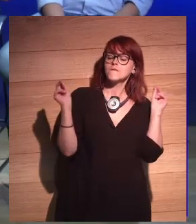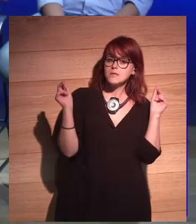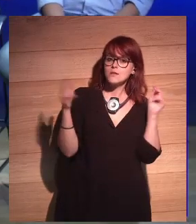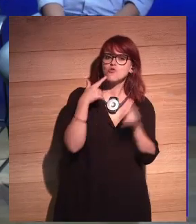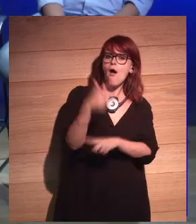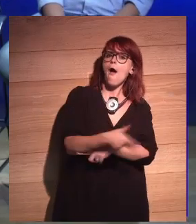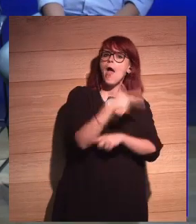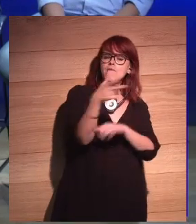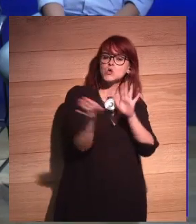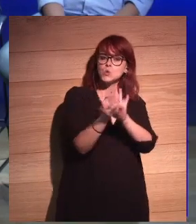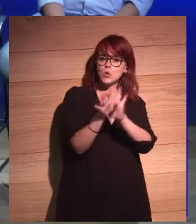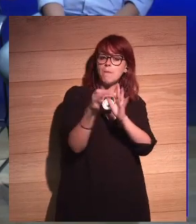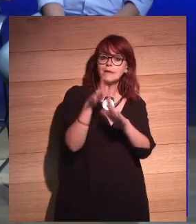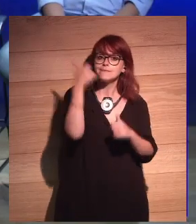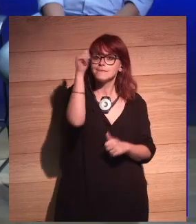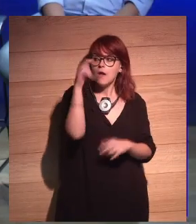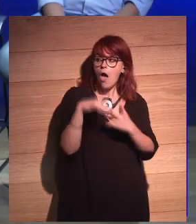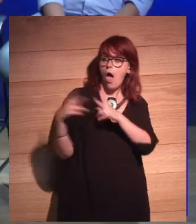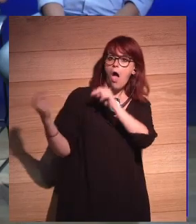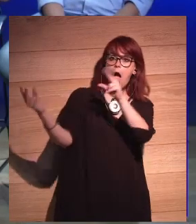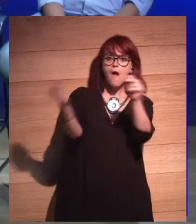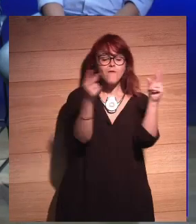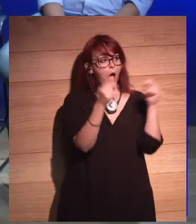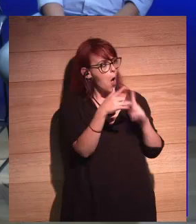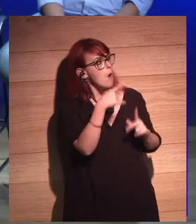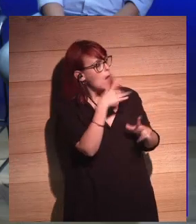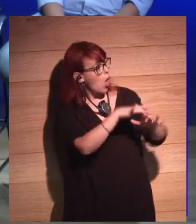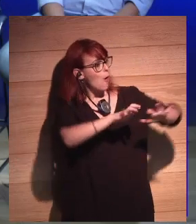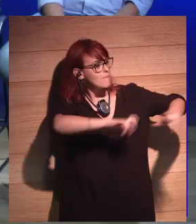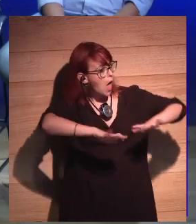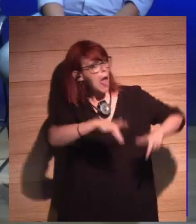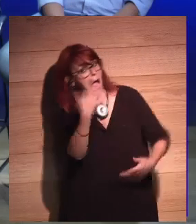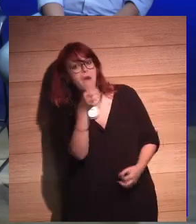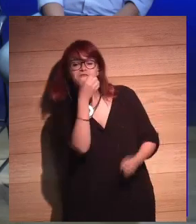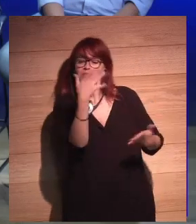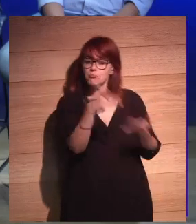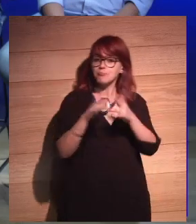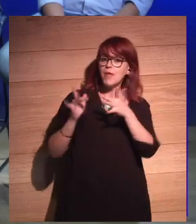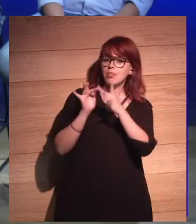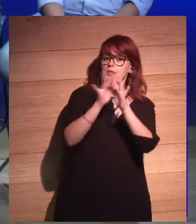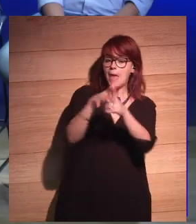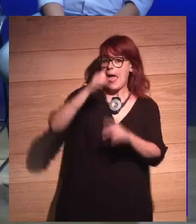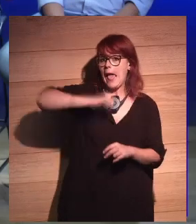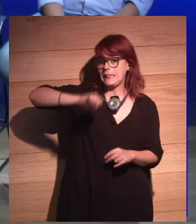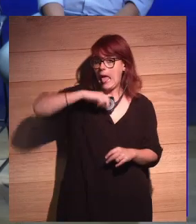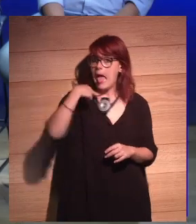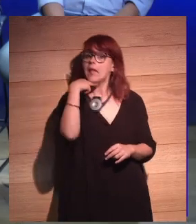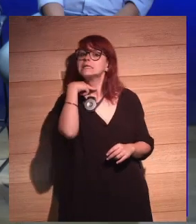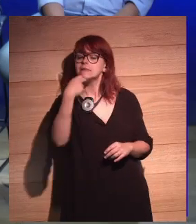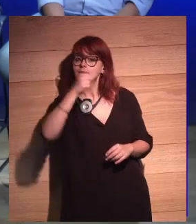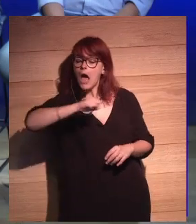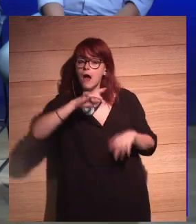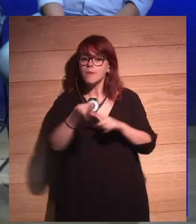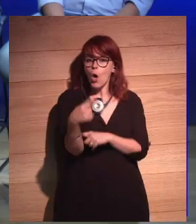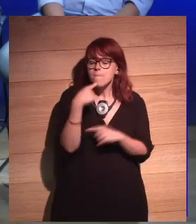de grabar, los chicos empezaron a hablar entre ellos, oye, ¿tocas el piano? Sí, bueno, y empezaron a cantar y empezaron a improvisar. Allí